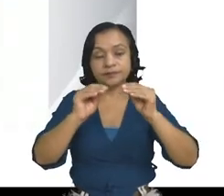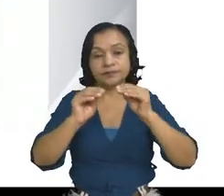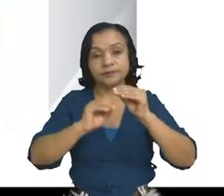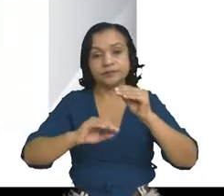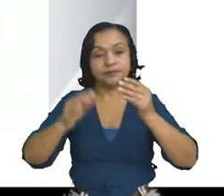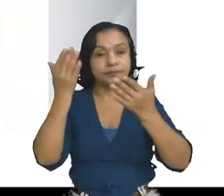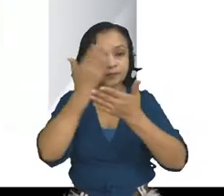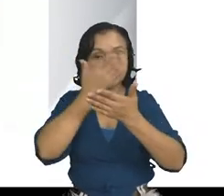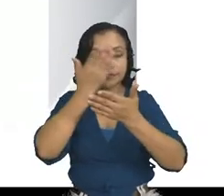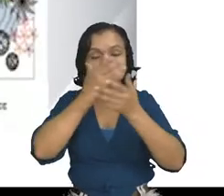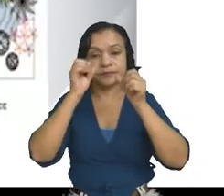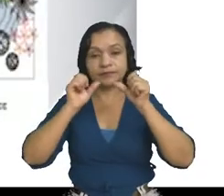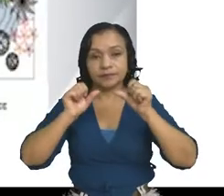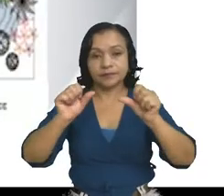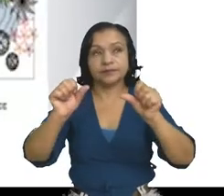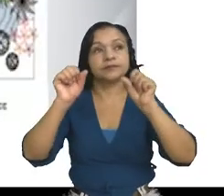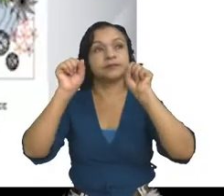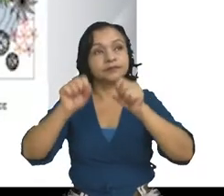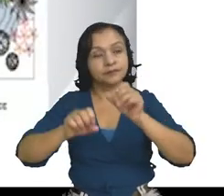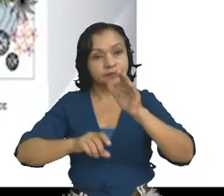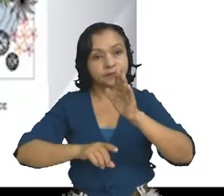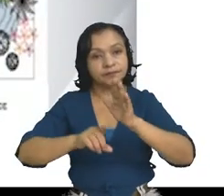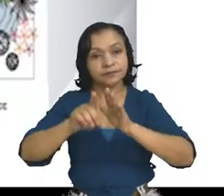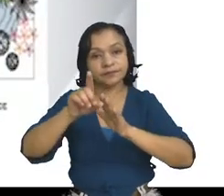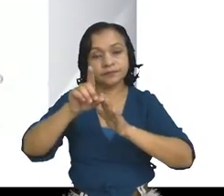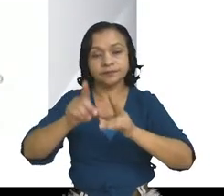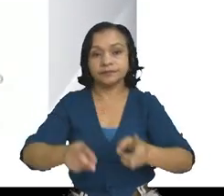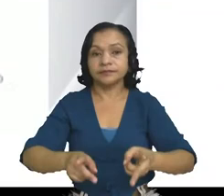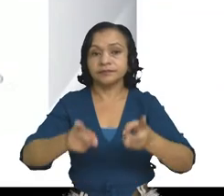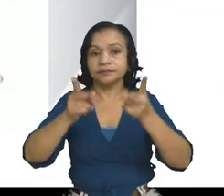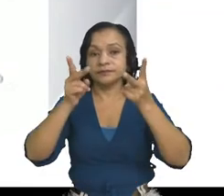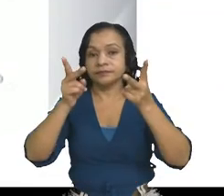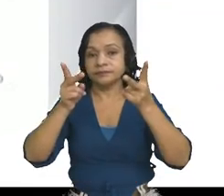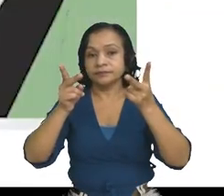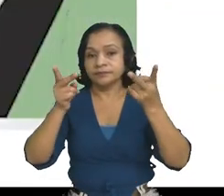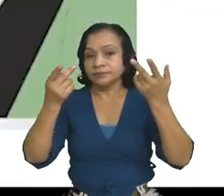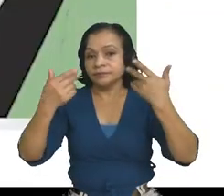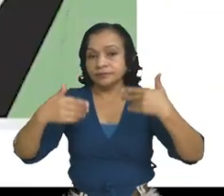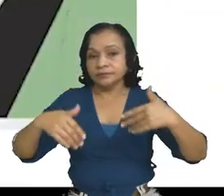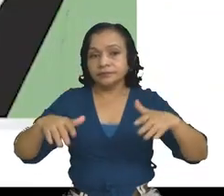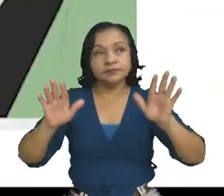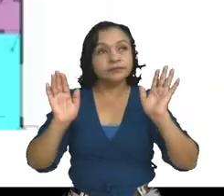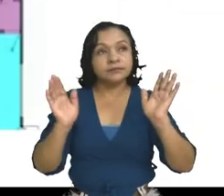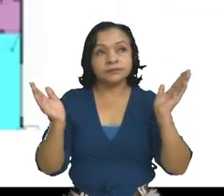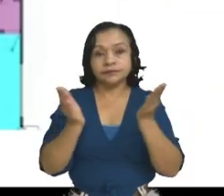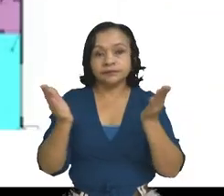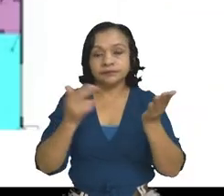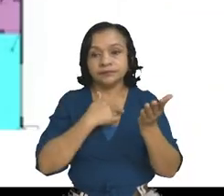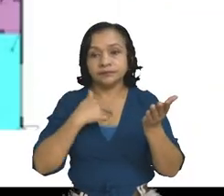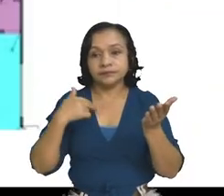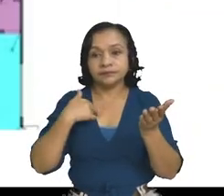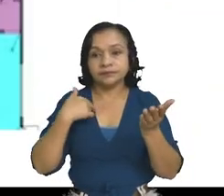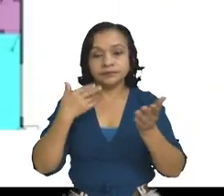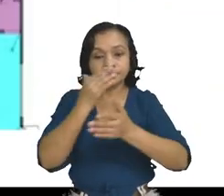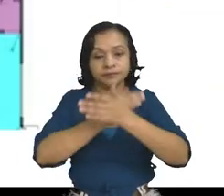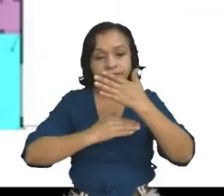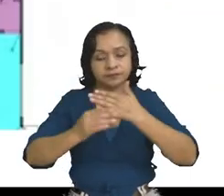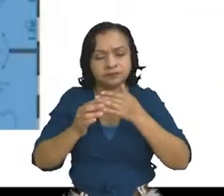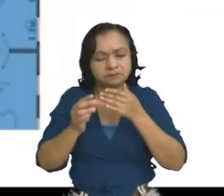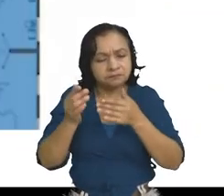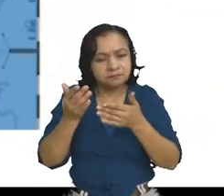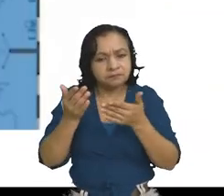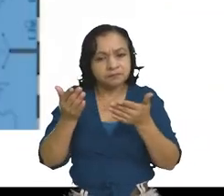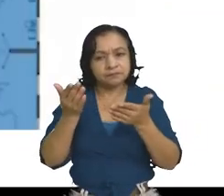estudios y poder realmente desarrollar una vida prácticamente normal, como decimos nosotros, que con una discapacidad muy leve